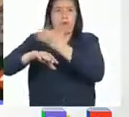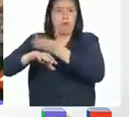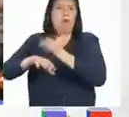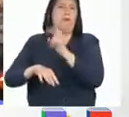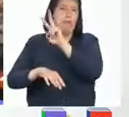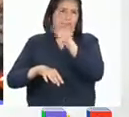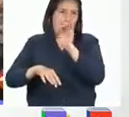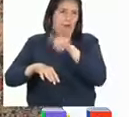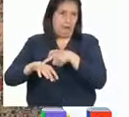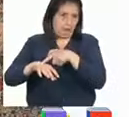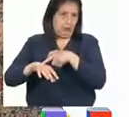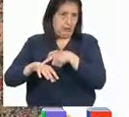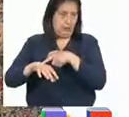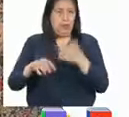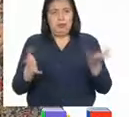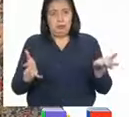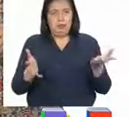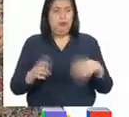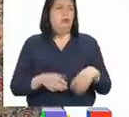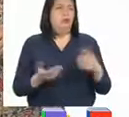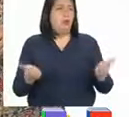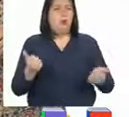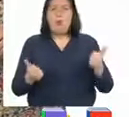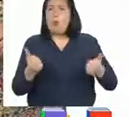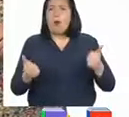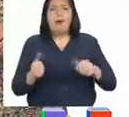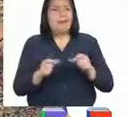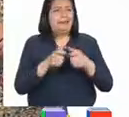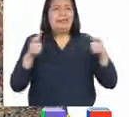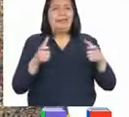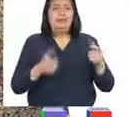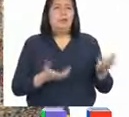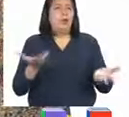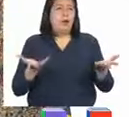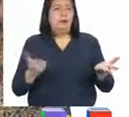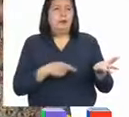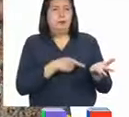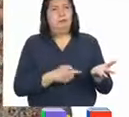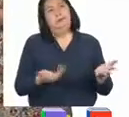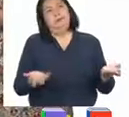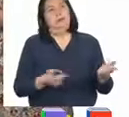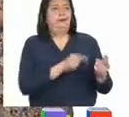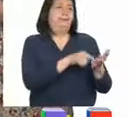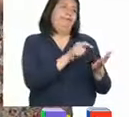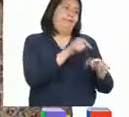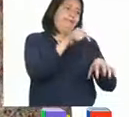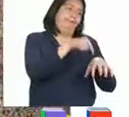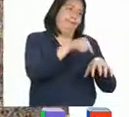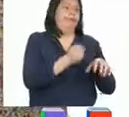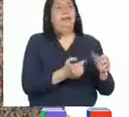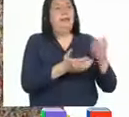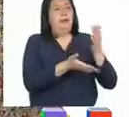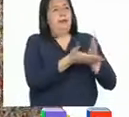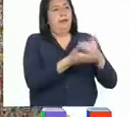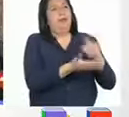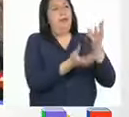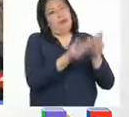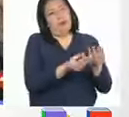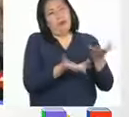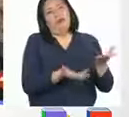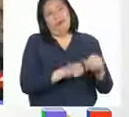20 partes iguales. ¿Los pedazos de cuál torta serán más grandes? Fácil, los de la primera, porque son menos